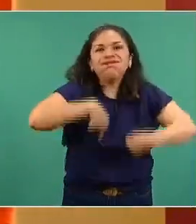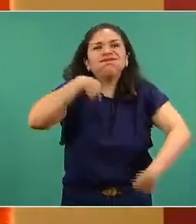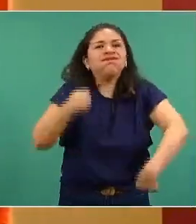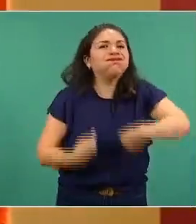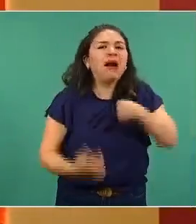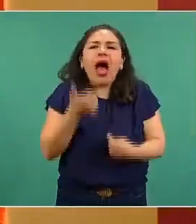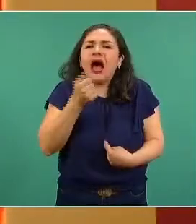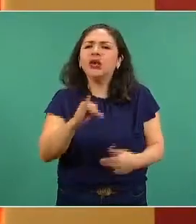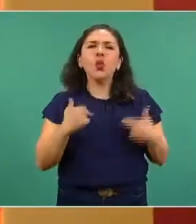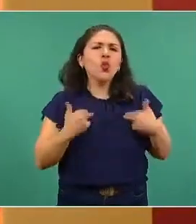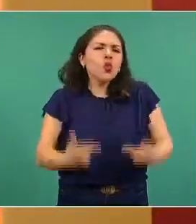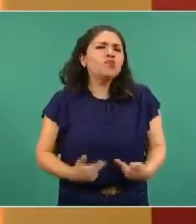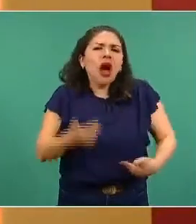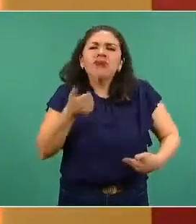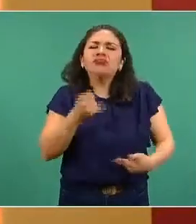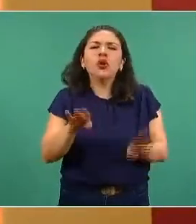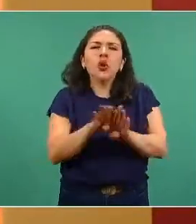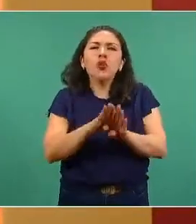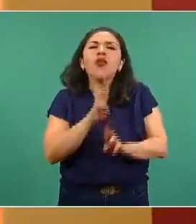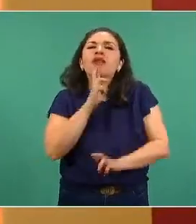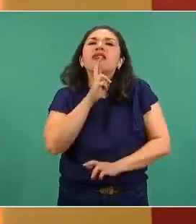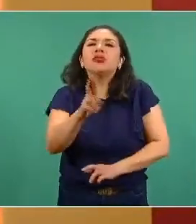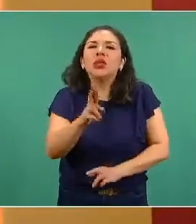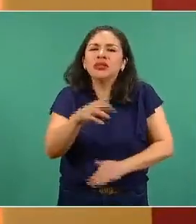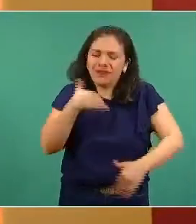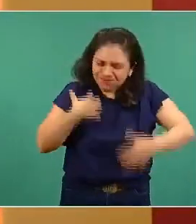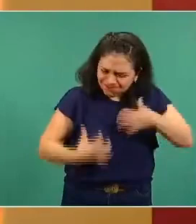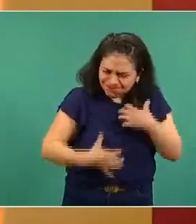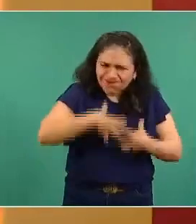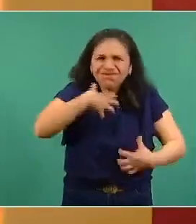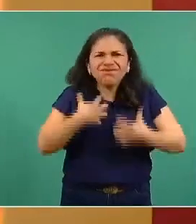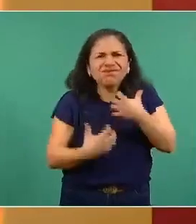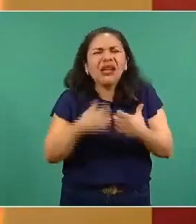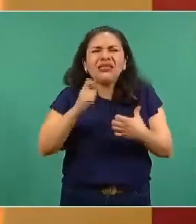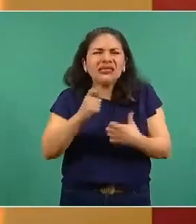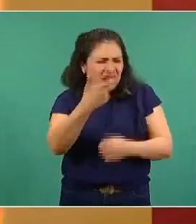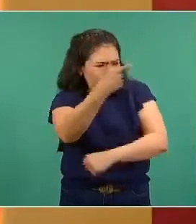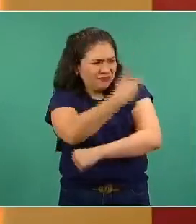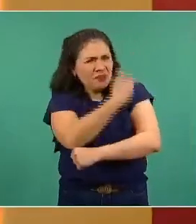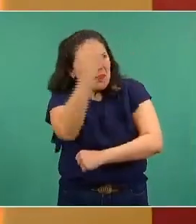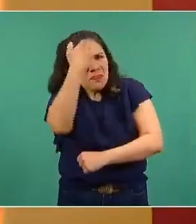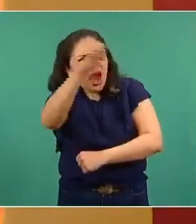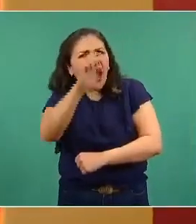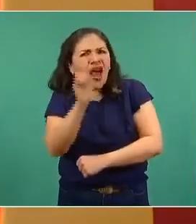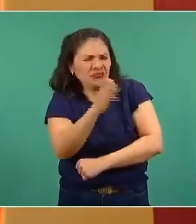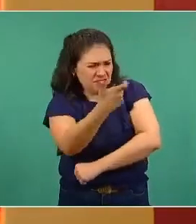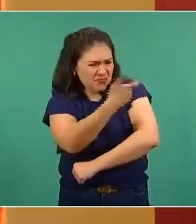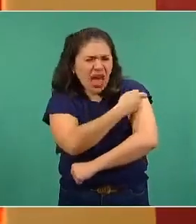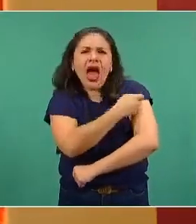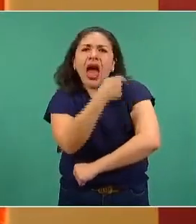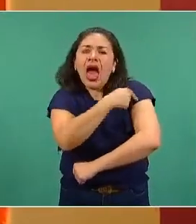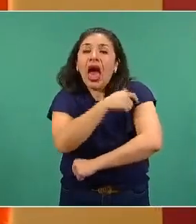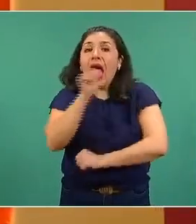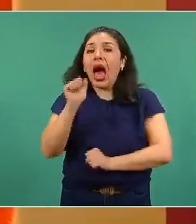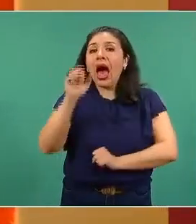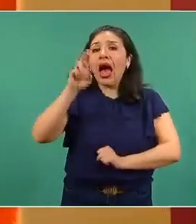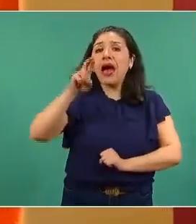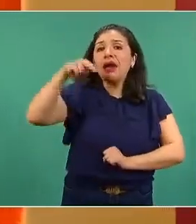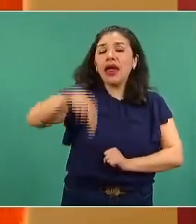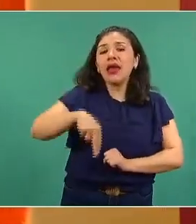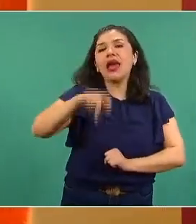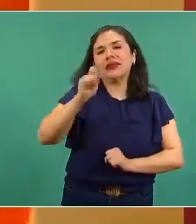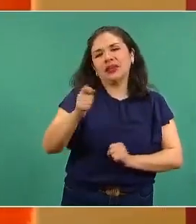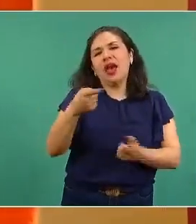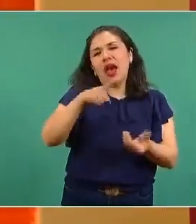humano empieza a desarrollar una respuesta inmune ante un agente externo, que en este caso es el ARN